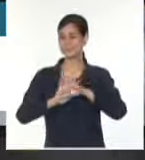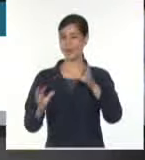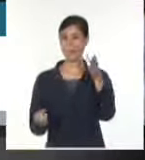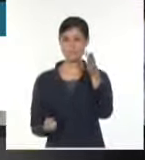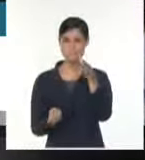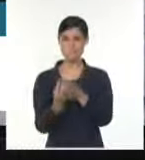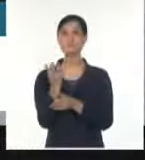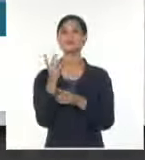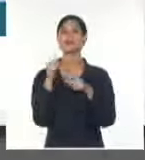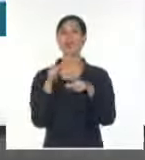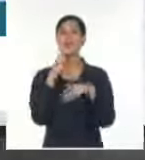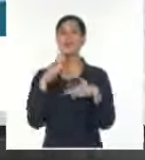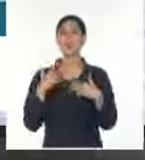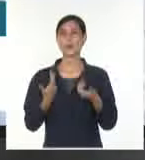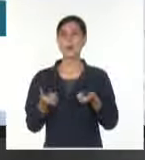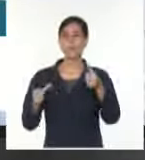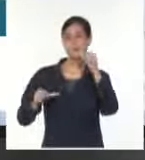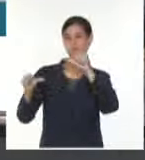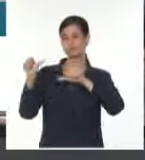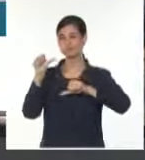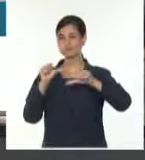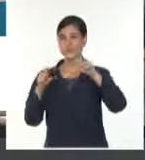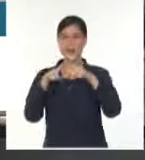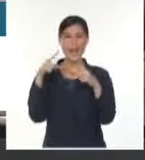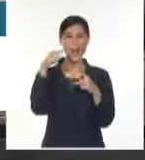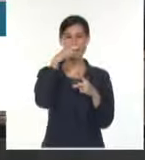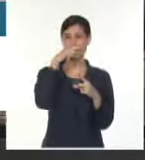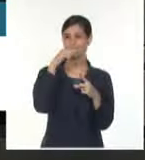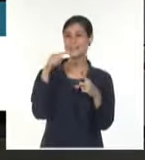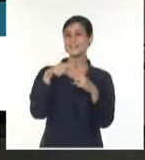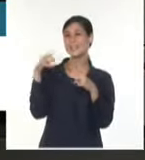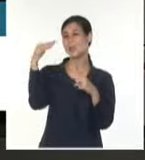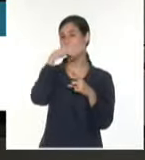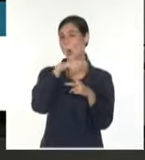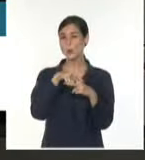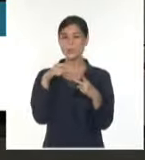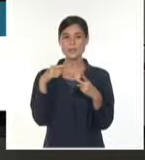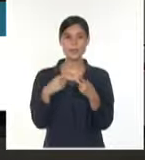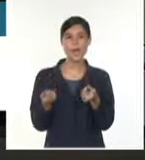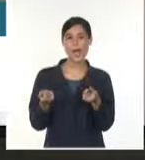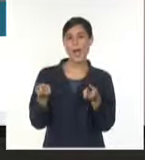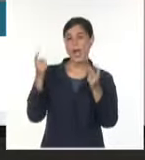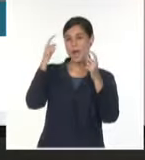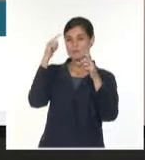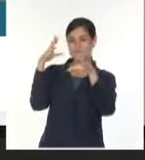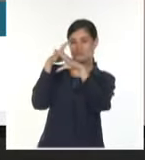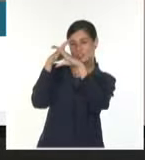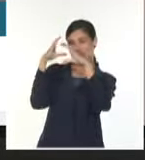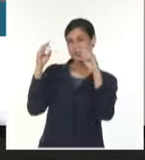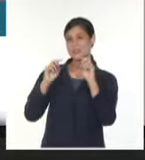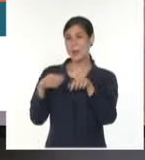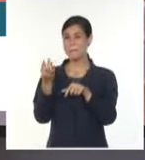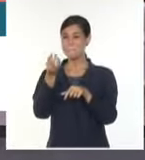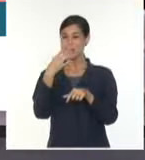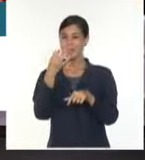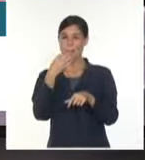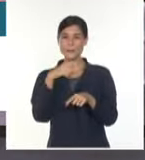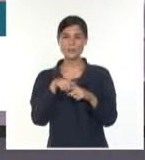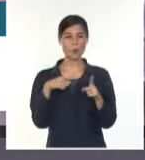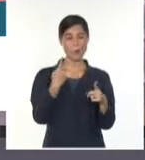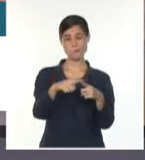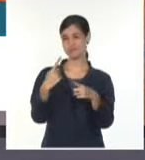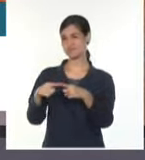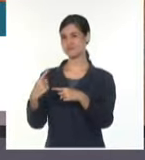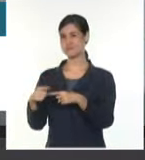formador de generaciones, comenzaría a gestarse ese futuro de hombres de ciencia y de pensamiento, materializado con la creación